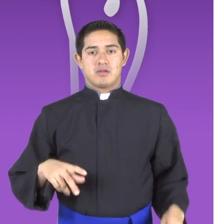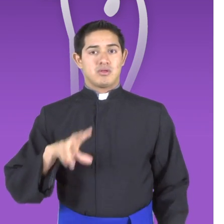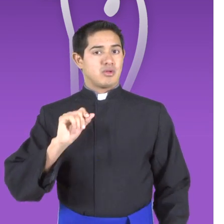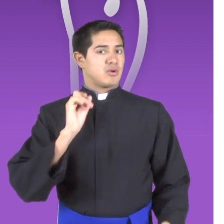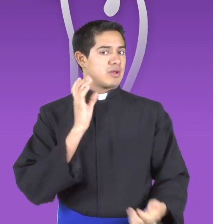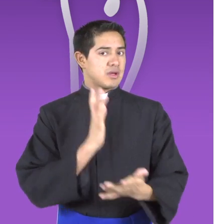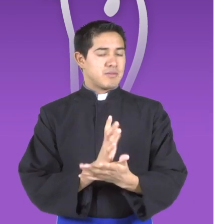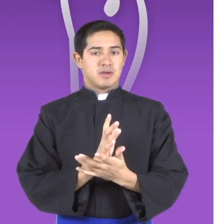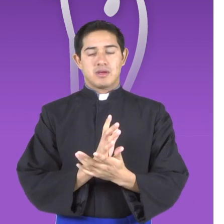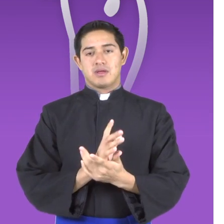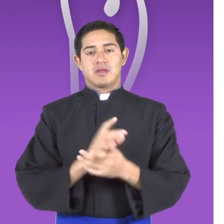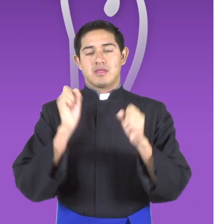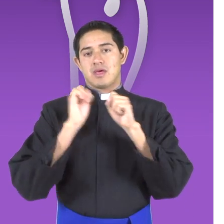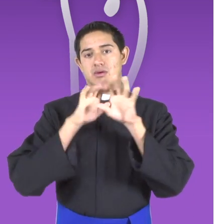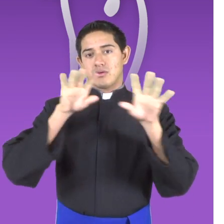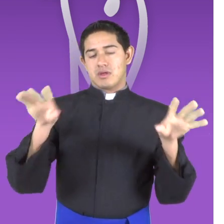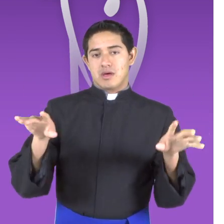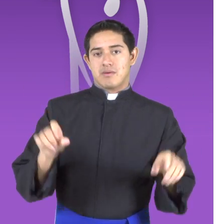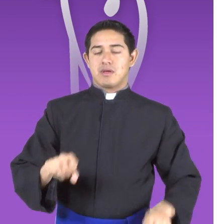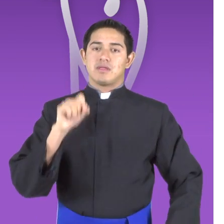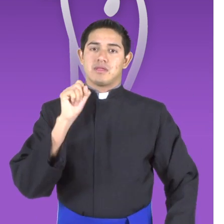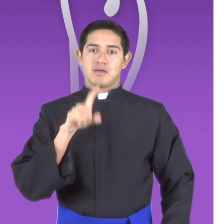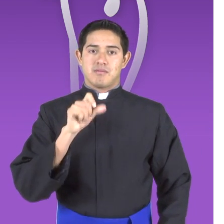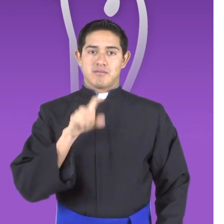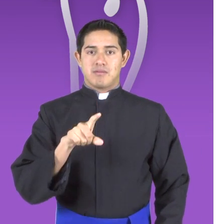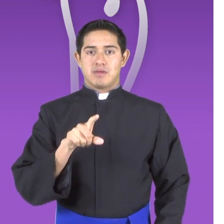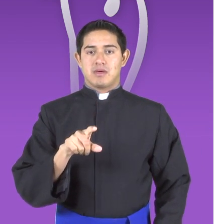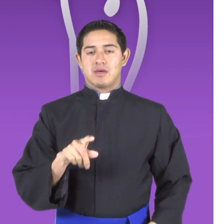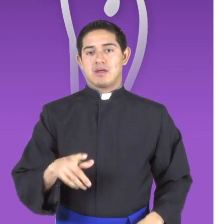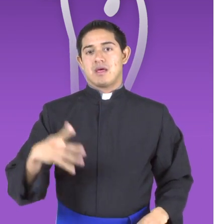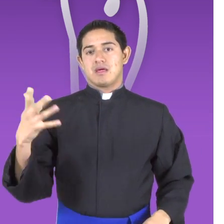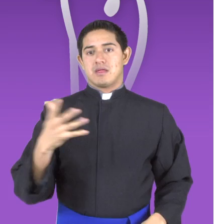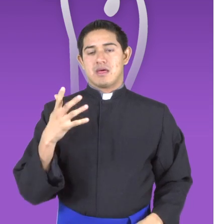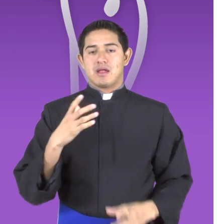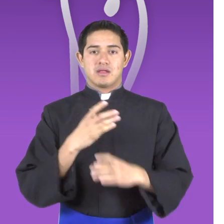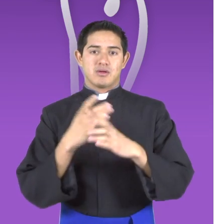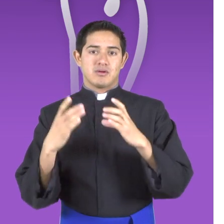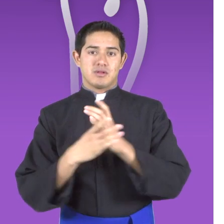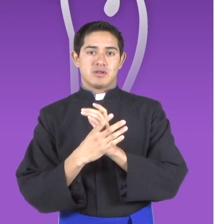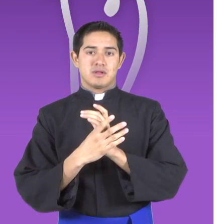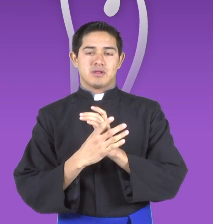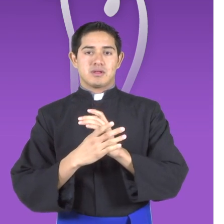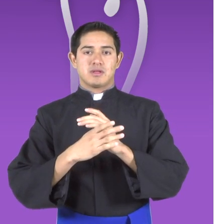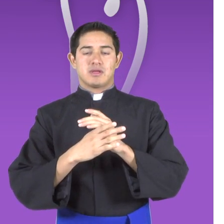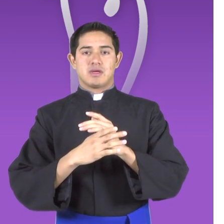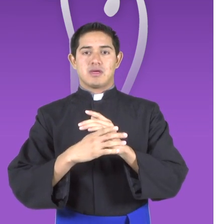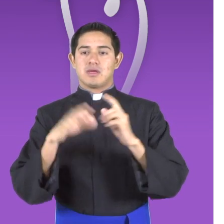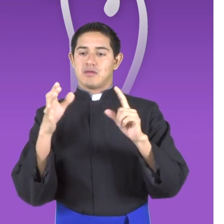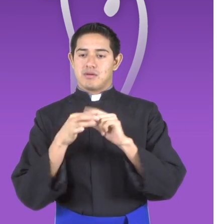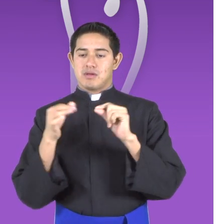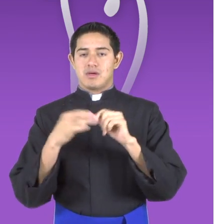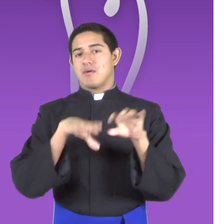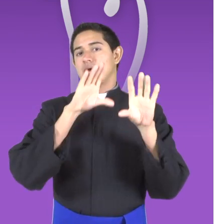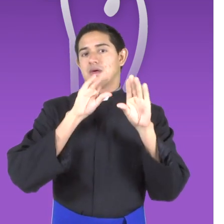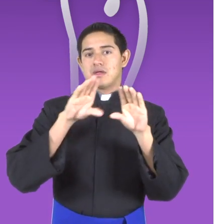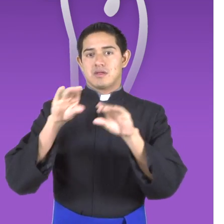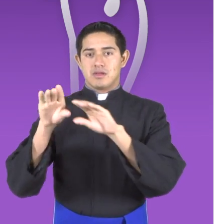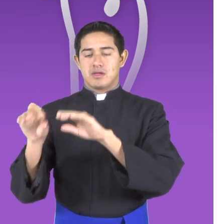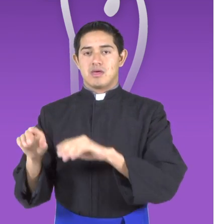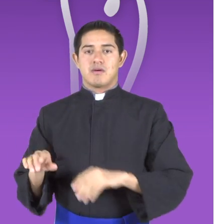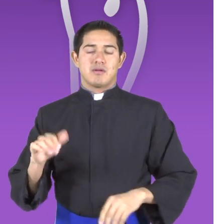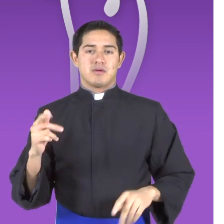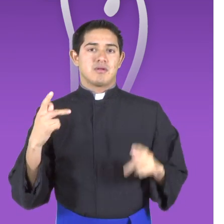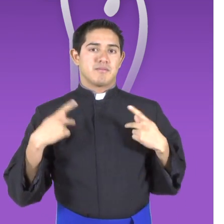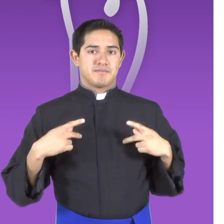solamente predicaba, sino que hacía vida lo que él predicaba. Por eso mucha gente lo seguía. Por eso emperadores, reyes, se acercaban a él